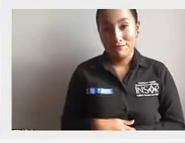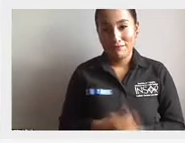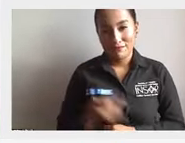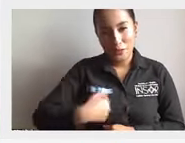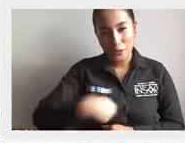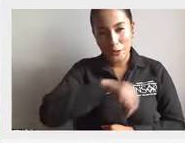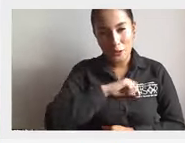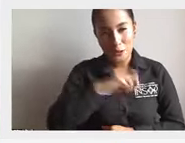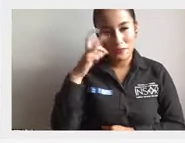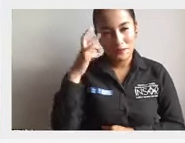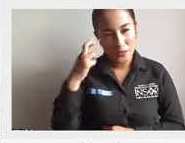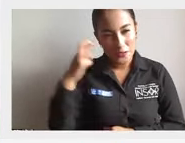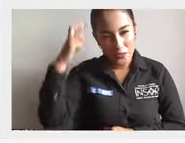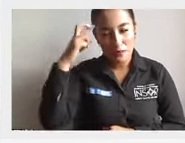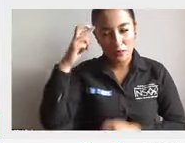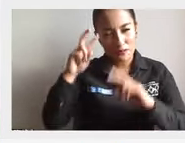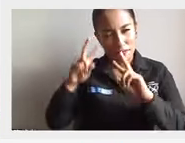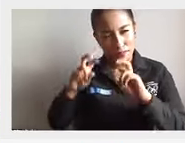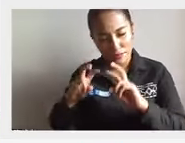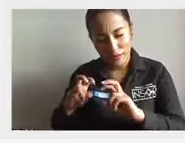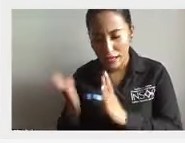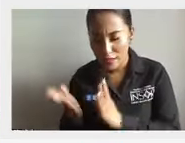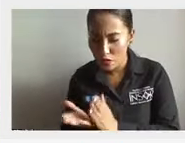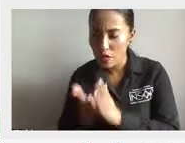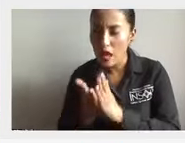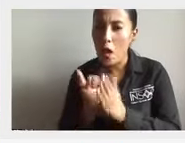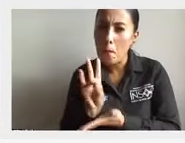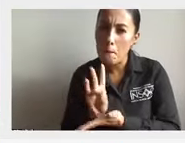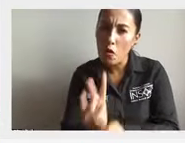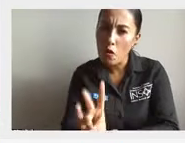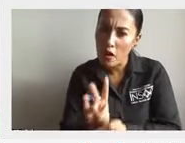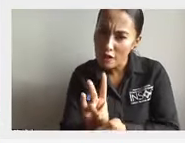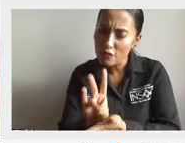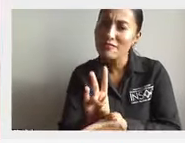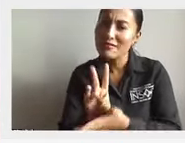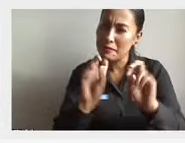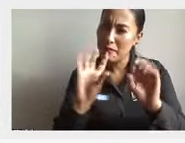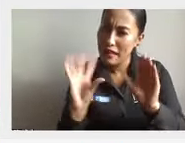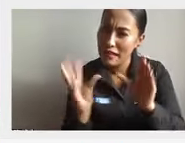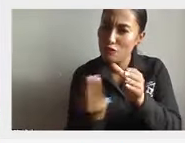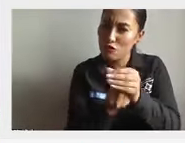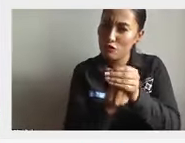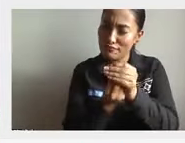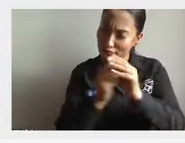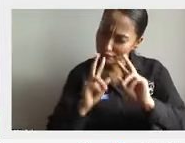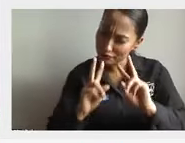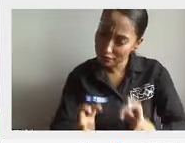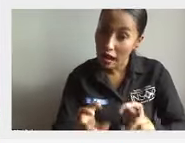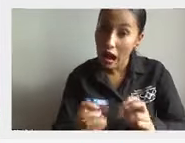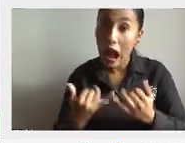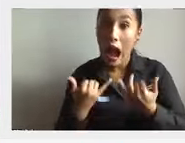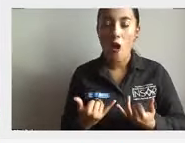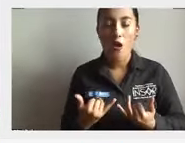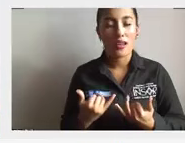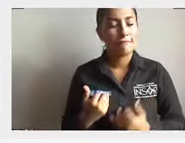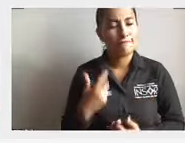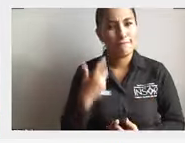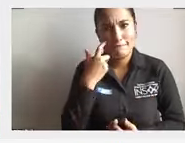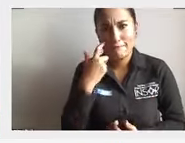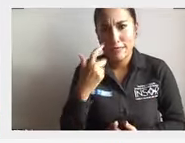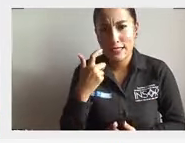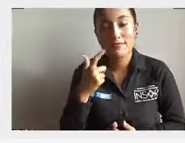estudiado los modelos educativos inclusivos y que yo creo que en este momento surge muy fuerte, es el tema